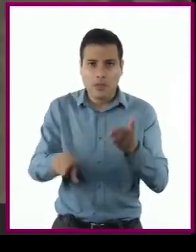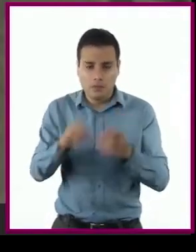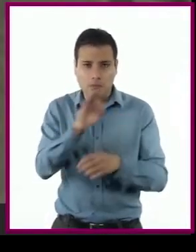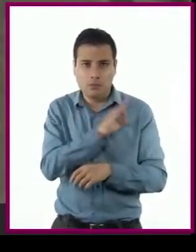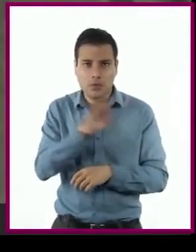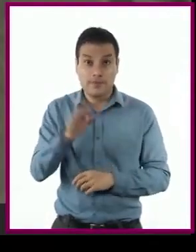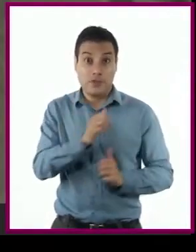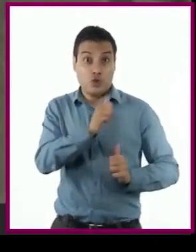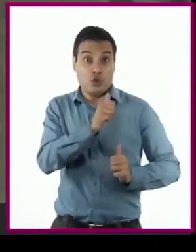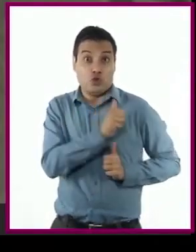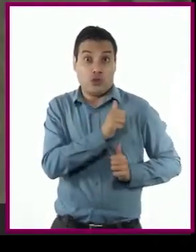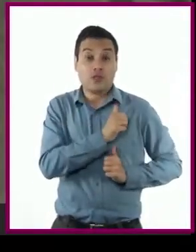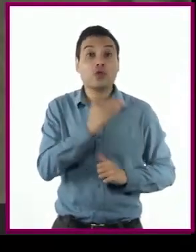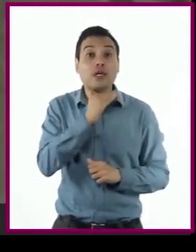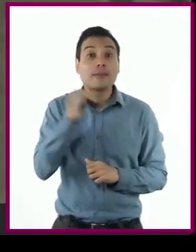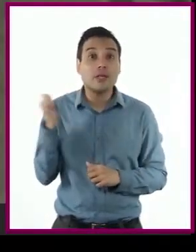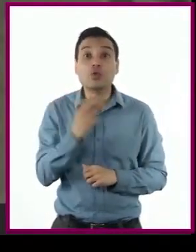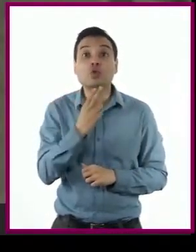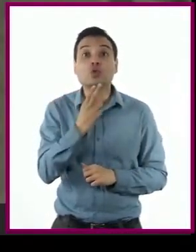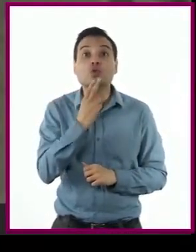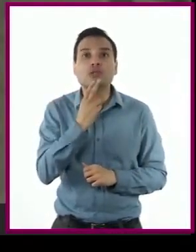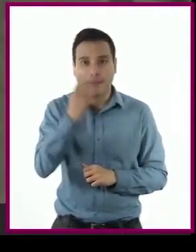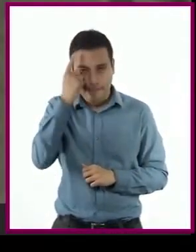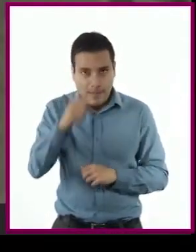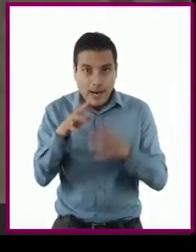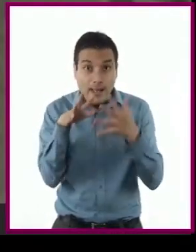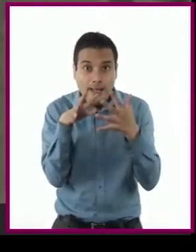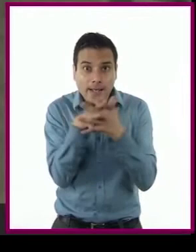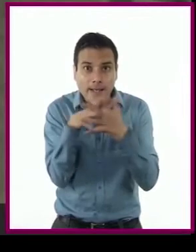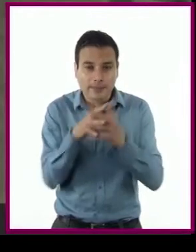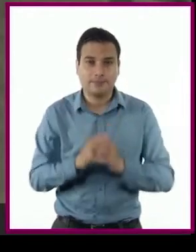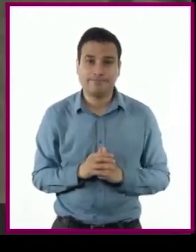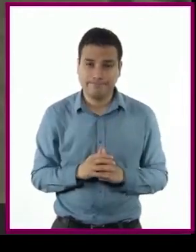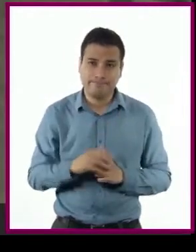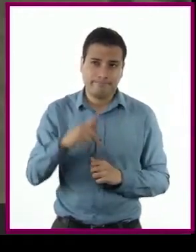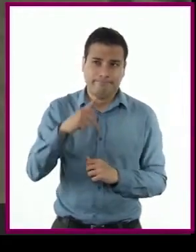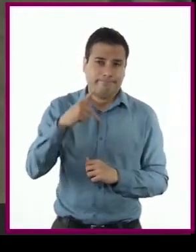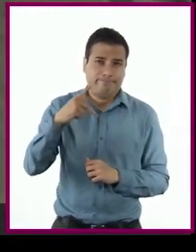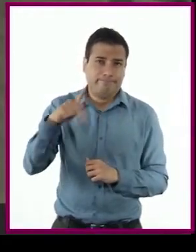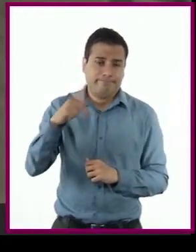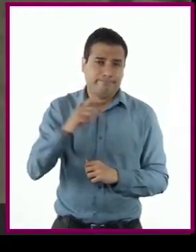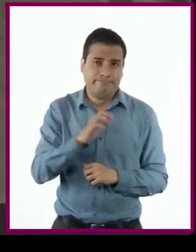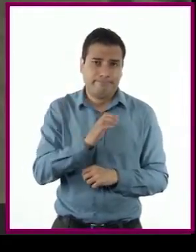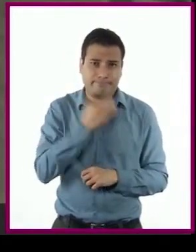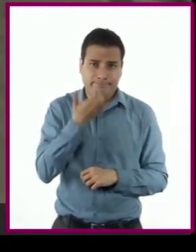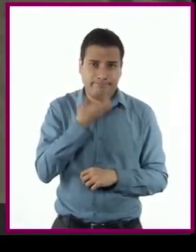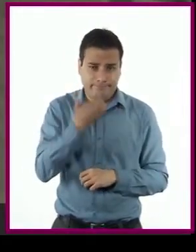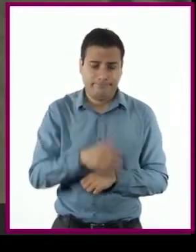ejército alemán la utilizó con mejoras para la guerra y la reprodujeron.